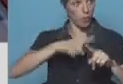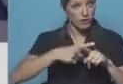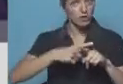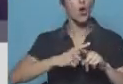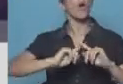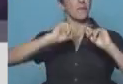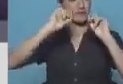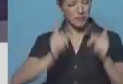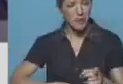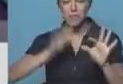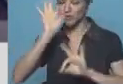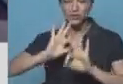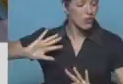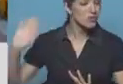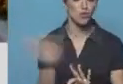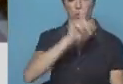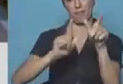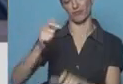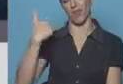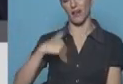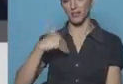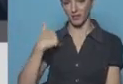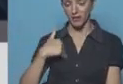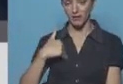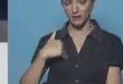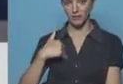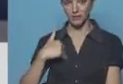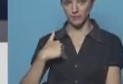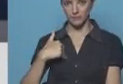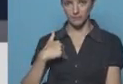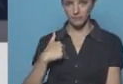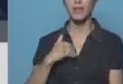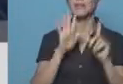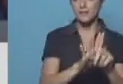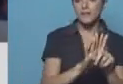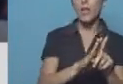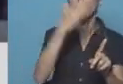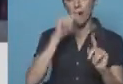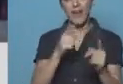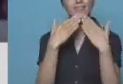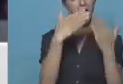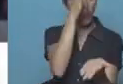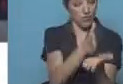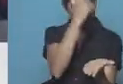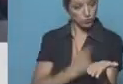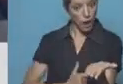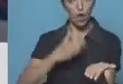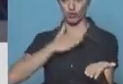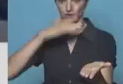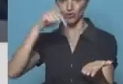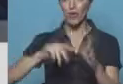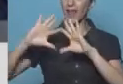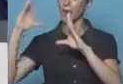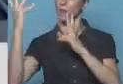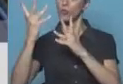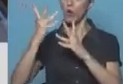creo que de los argentinos, de la historia de los argentinos, que nos ha colocado a los argentinos en un lugar en el mundo privilegiado, porque la verdad que son muy